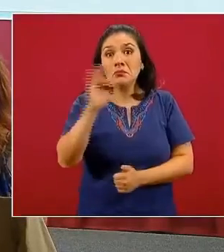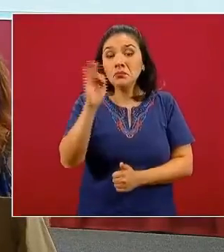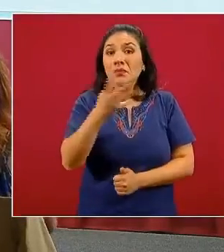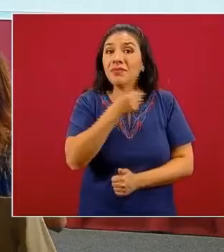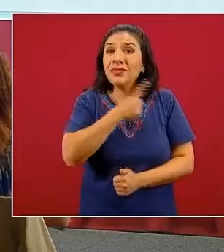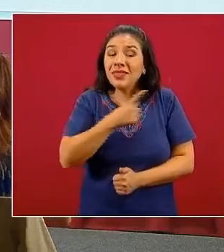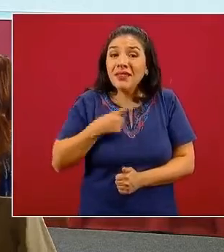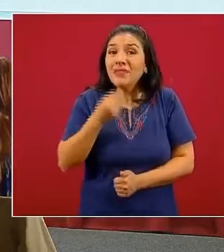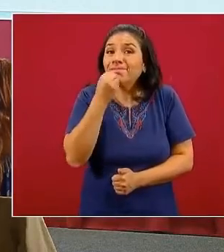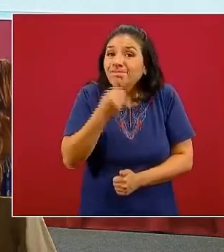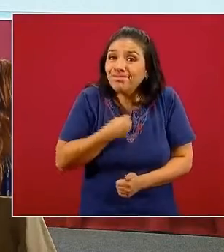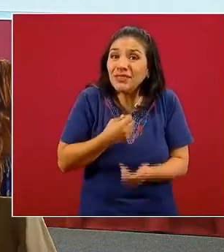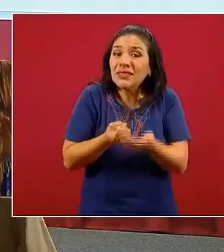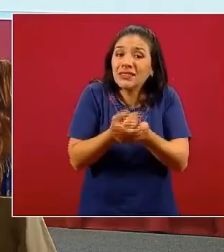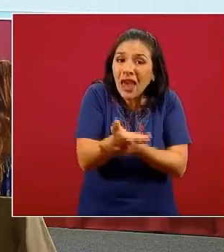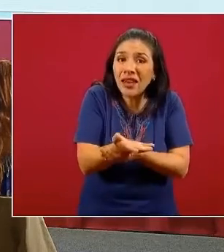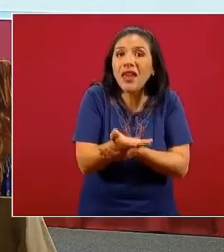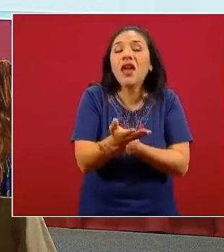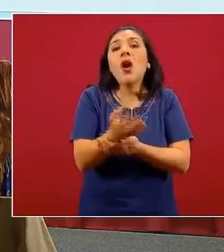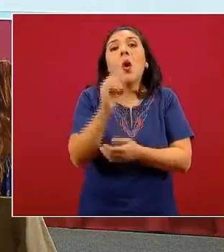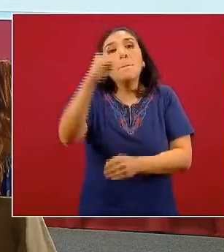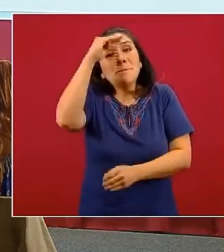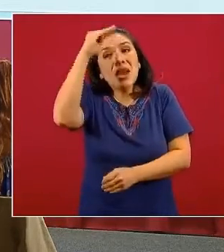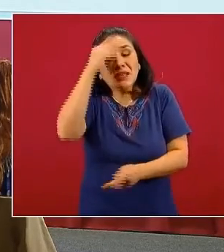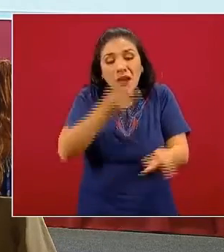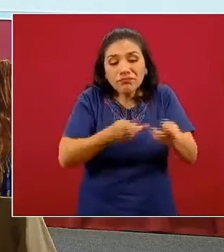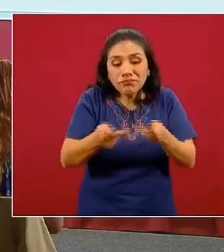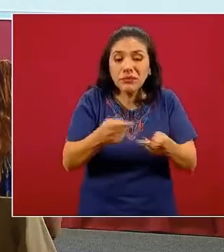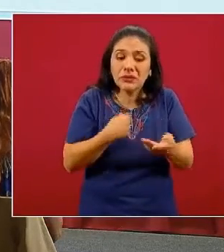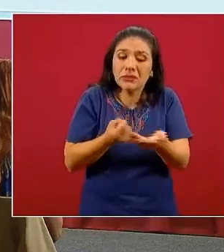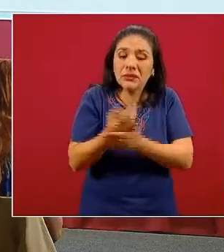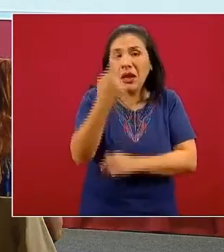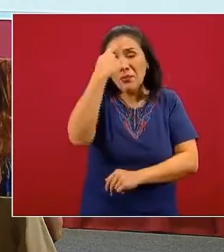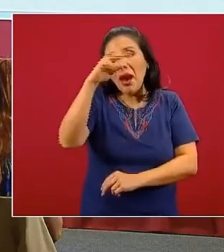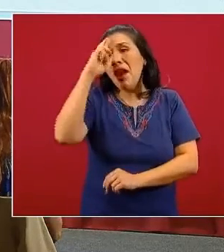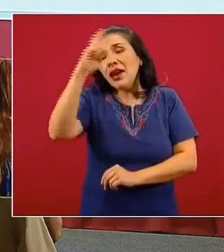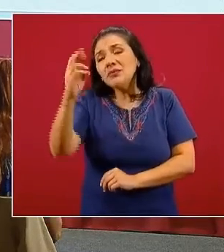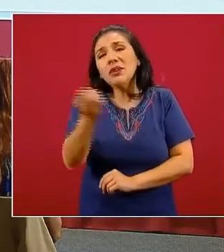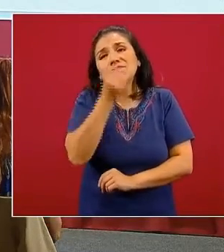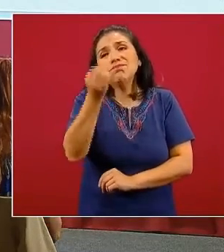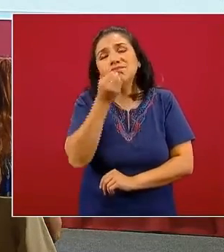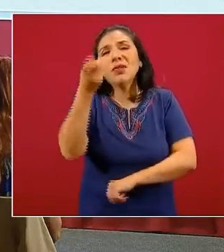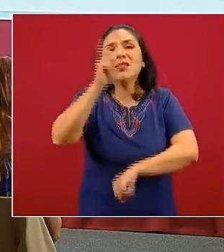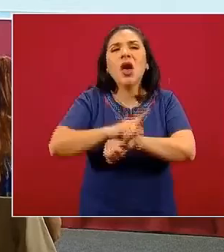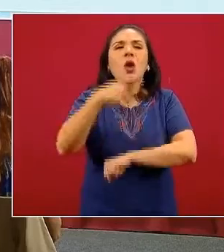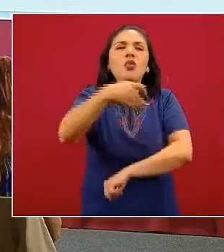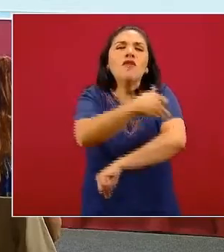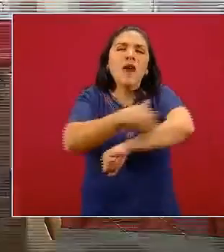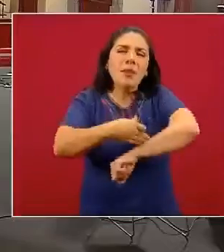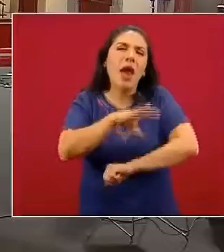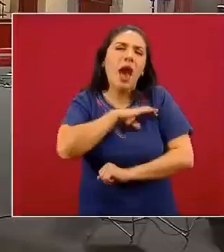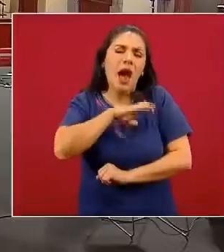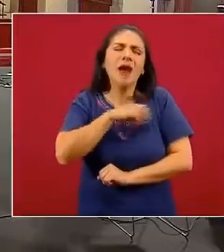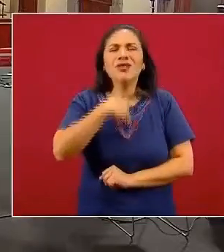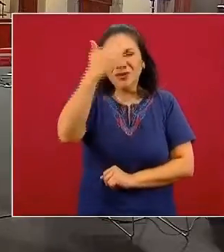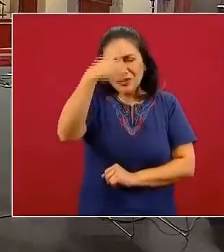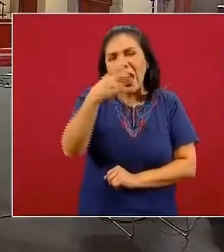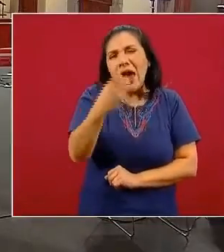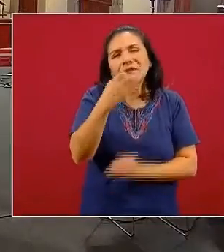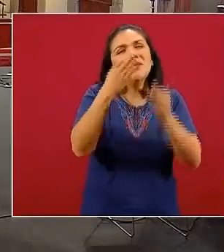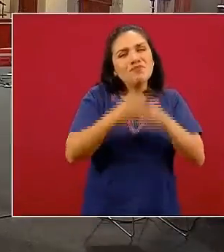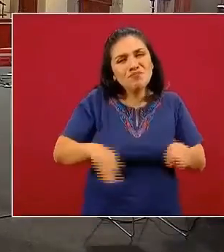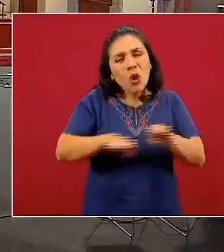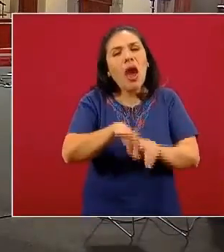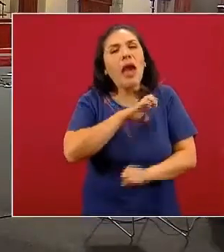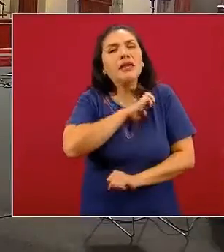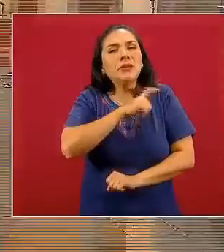que salir o se planea salir para honrar la memoria de nuestros seres queridos, sabemos que eso tiene un significado muy especial,